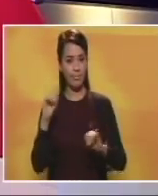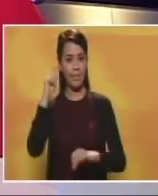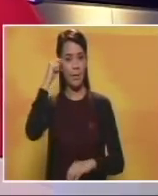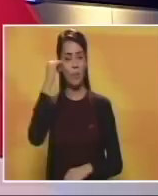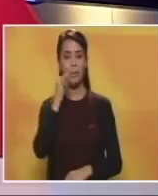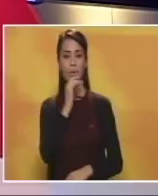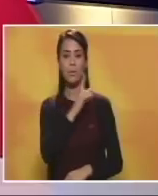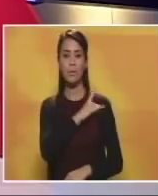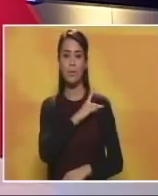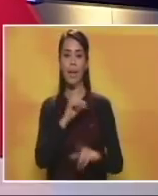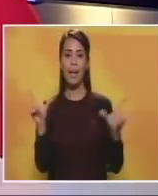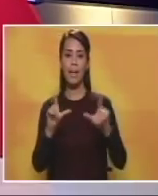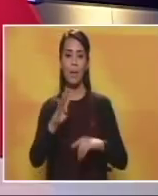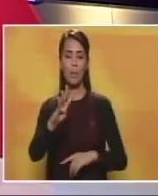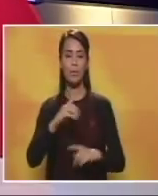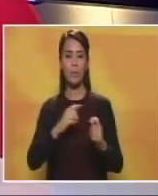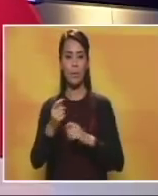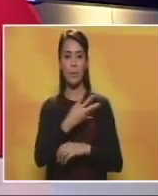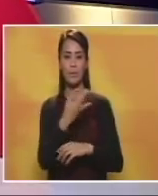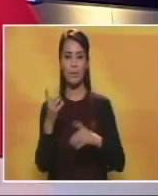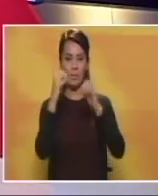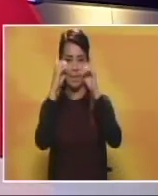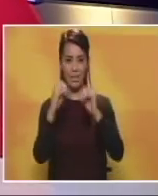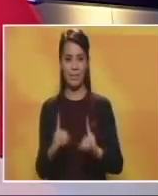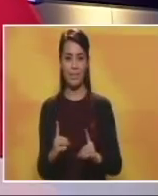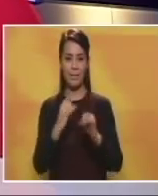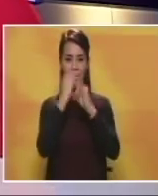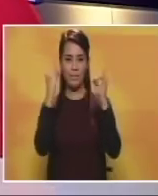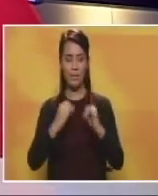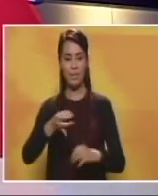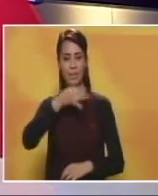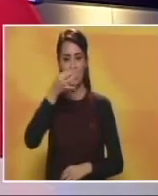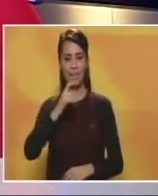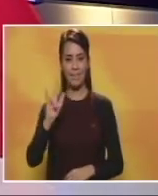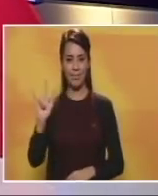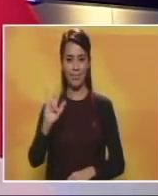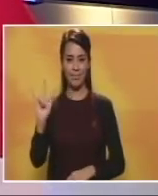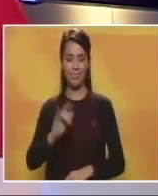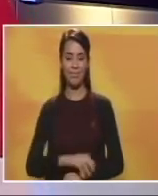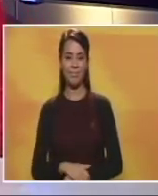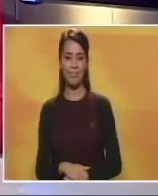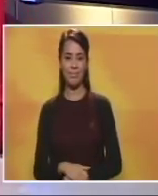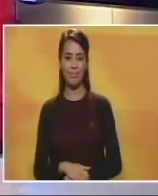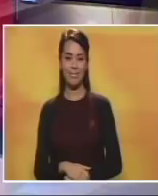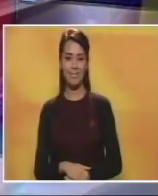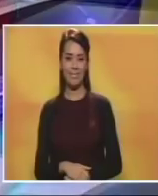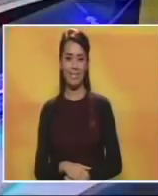Noticiero Venevisión. Recuerden, Noticiero Venevisión, Canal 4 reporta. Ustedes deciden. A todos, buenas tardes.